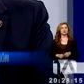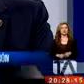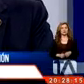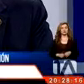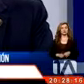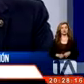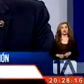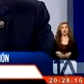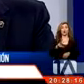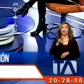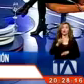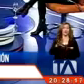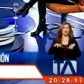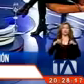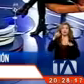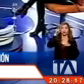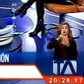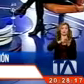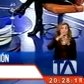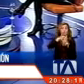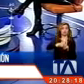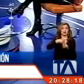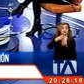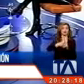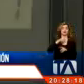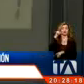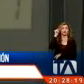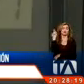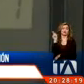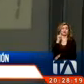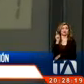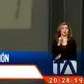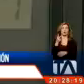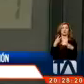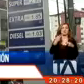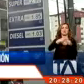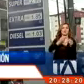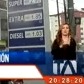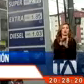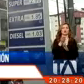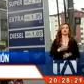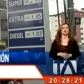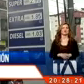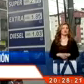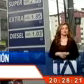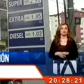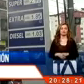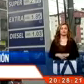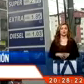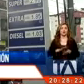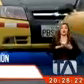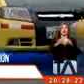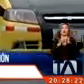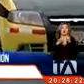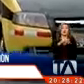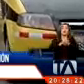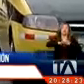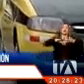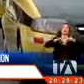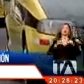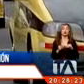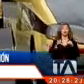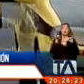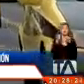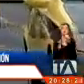que no aceptarán ninguna compensación o subsidio del gobierno por el alza de combustible, que la solución a su problema está